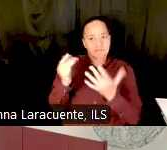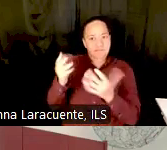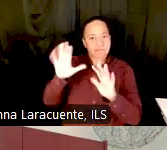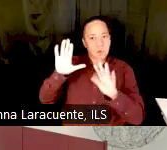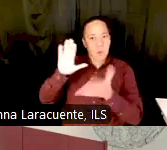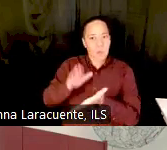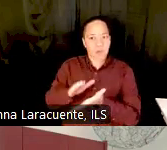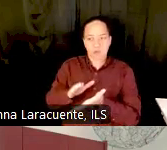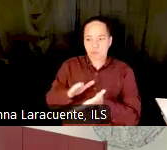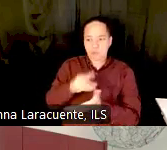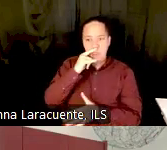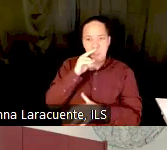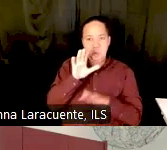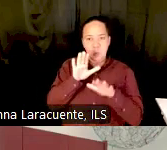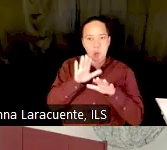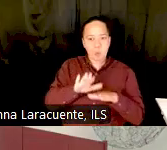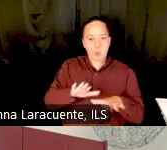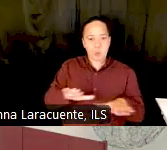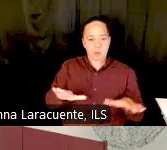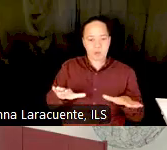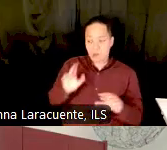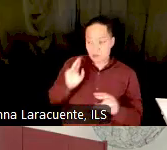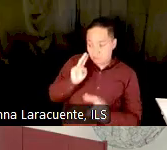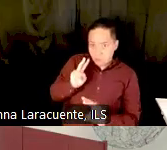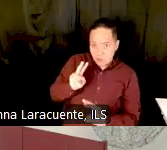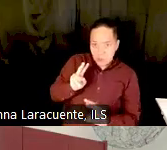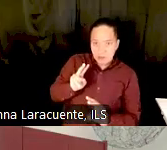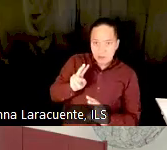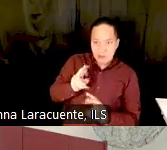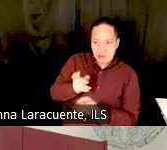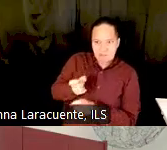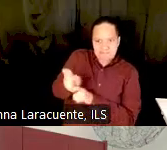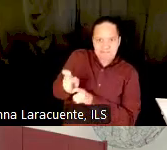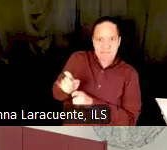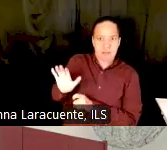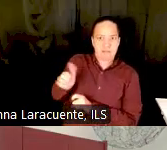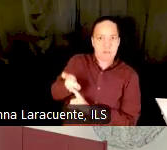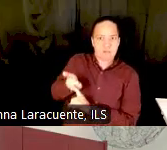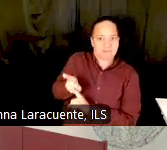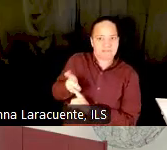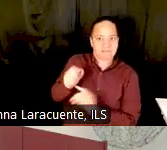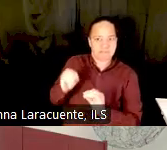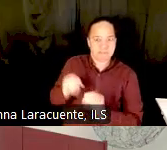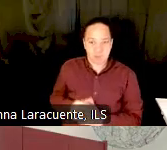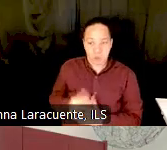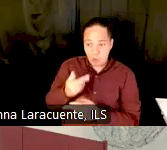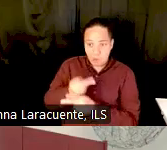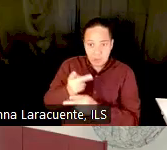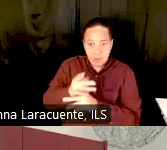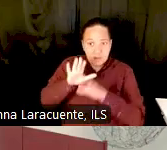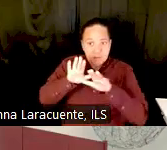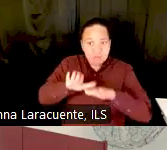Y el nene se calmó. Vamos a vigilar que no se haga daño. Vamos a observar que no se haga daño. Vamos a mantener la